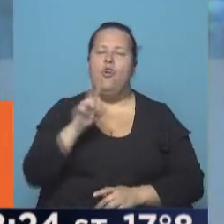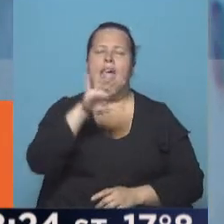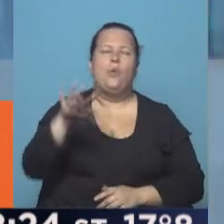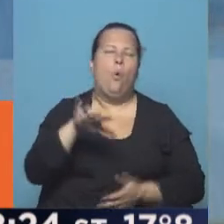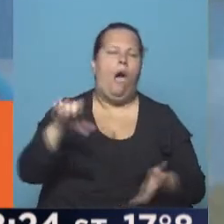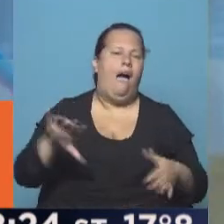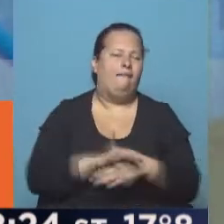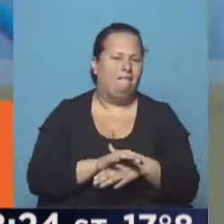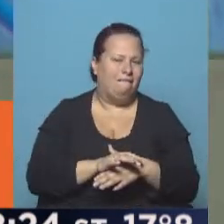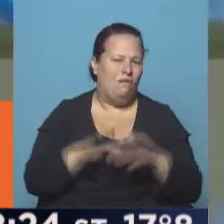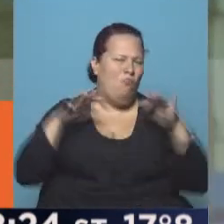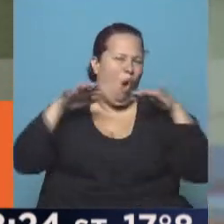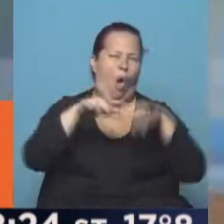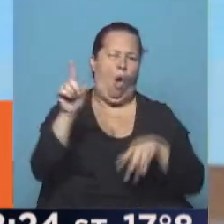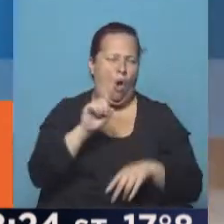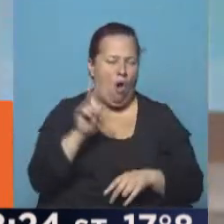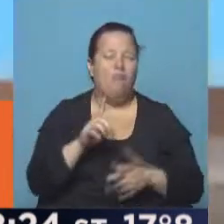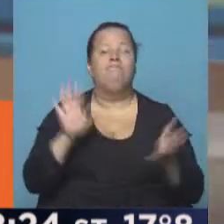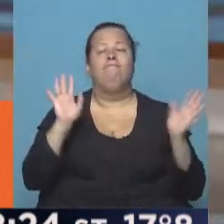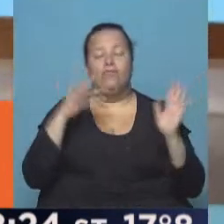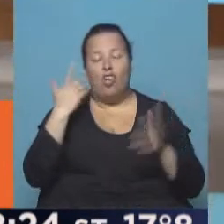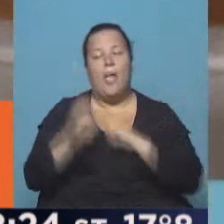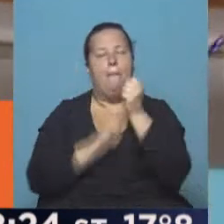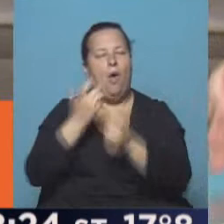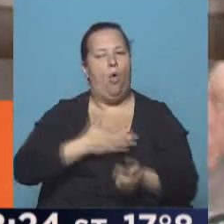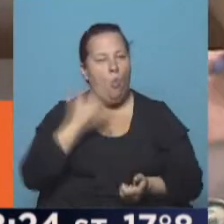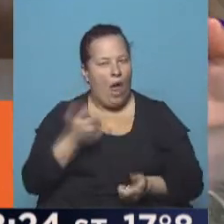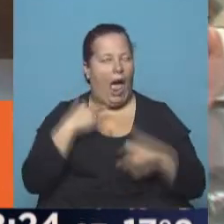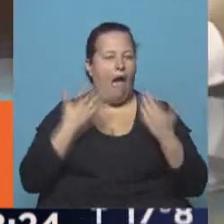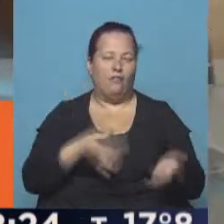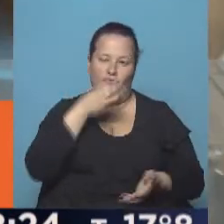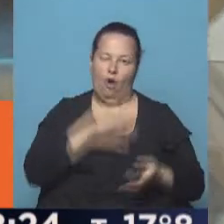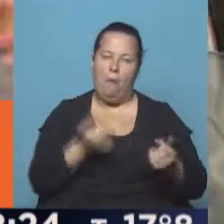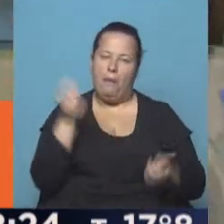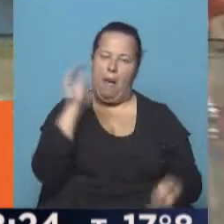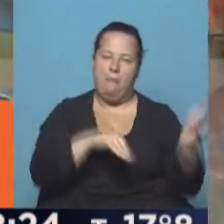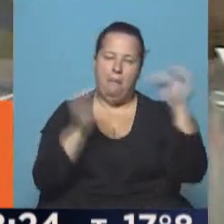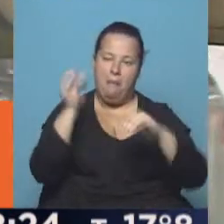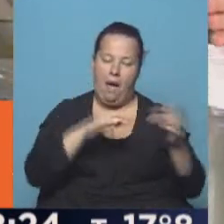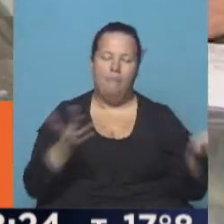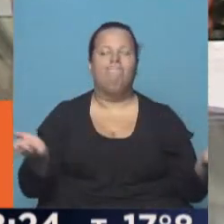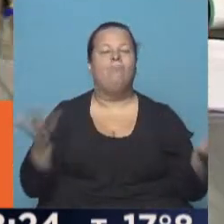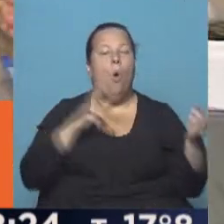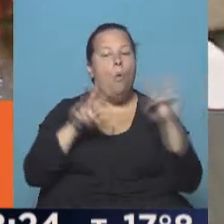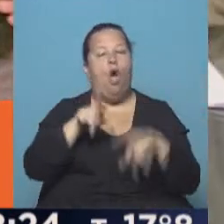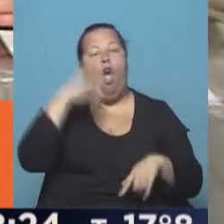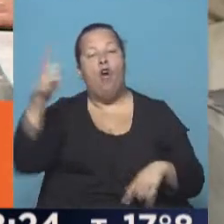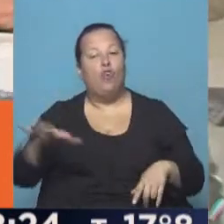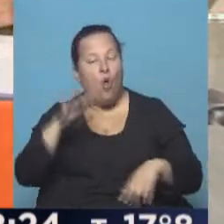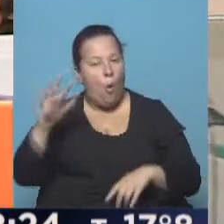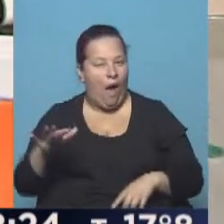destino tan masivo y que por lo tanto los empresarios abusan un poco los precios, a lo mejor buscando otros